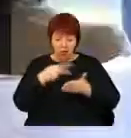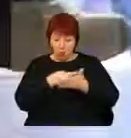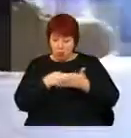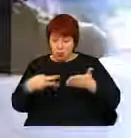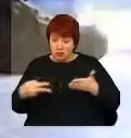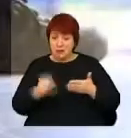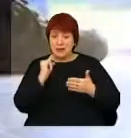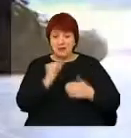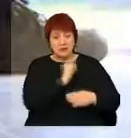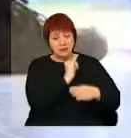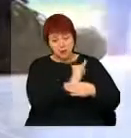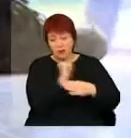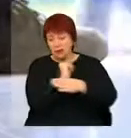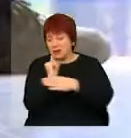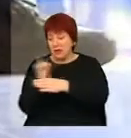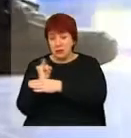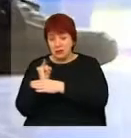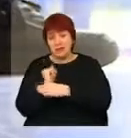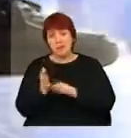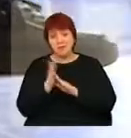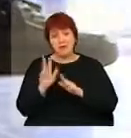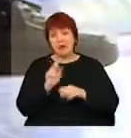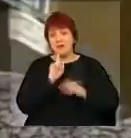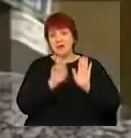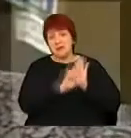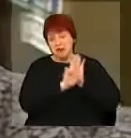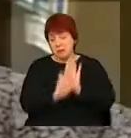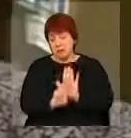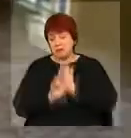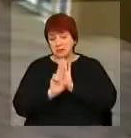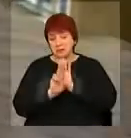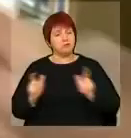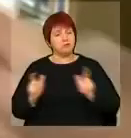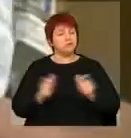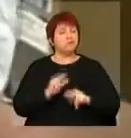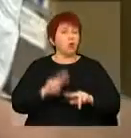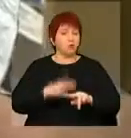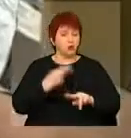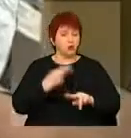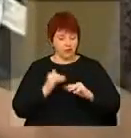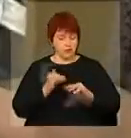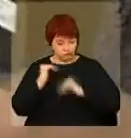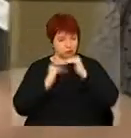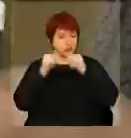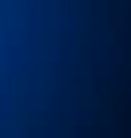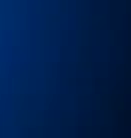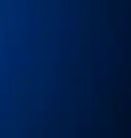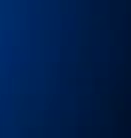diferentes instituciones vinculadas a este tema volverán a reunirse para seguir avanzando.